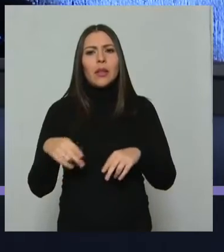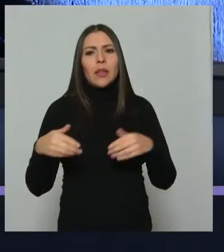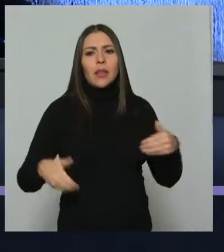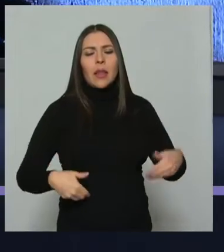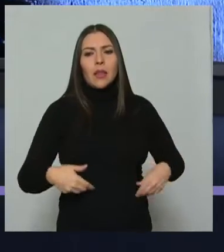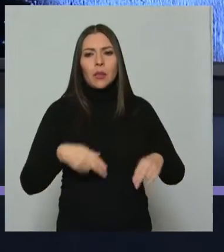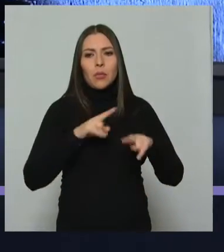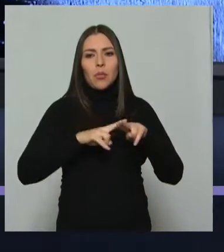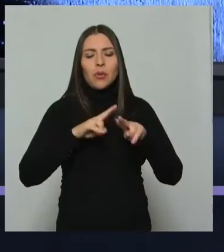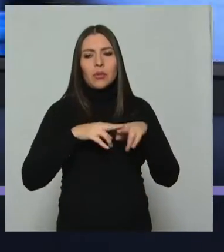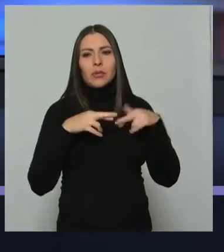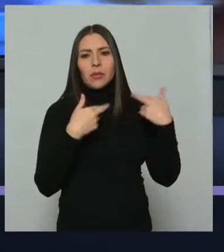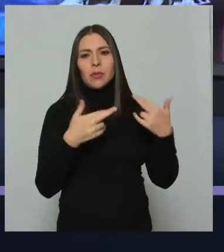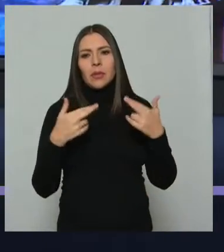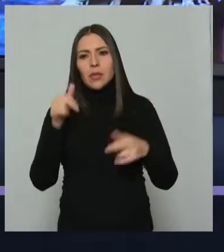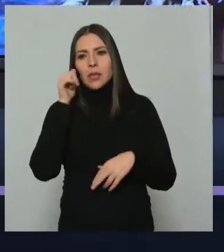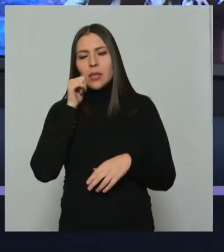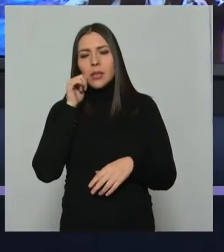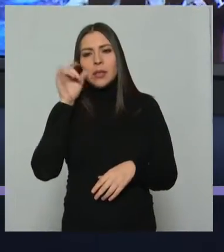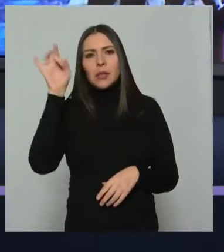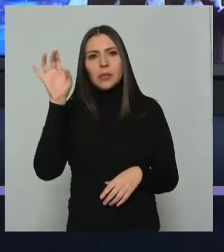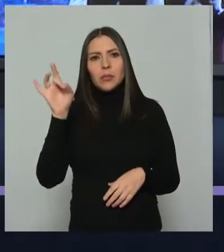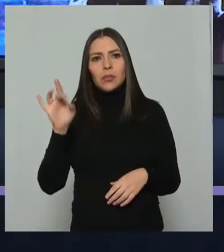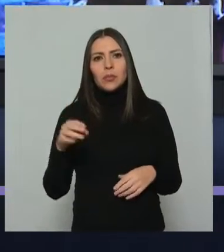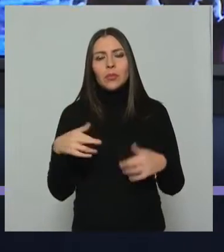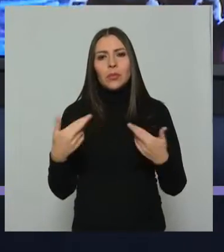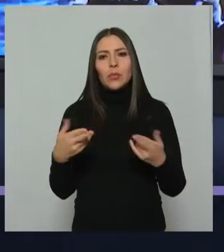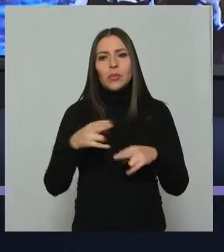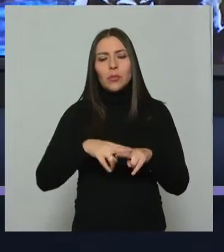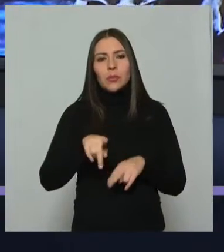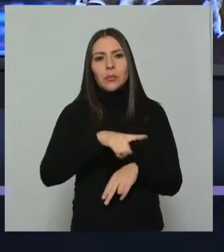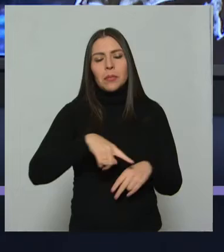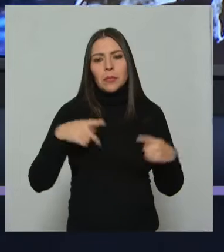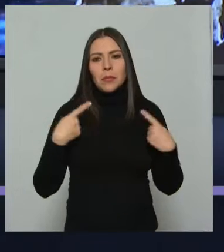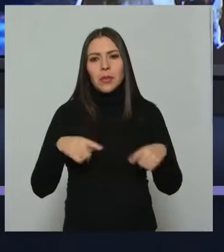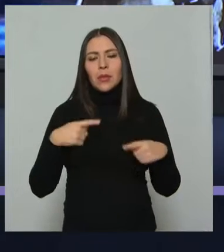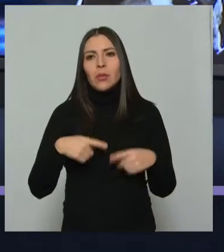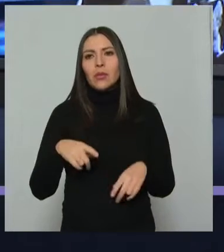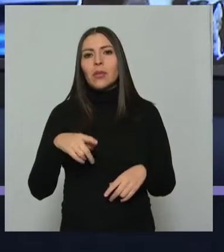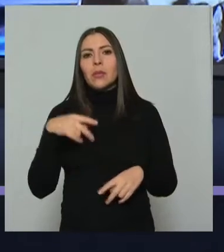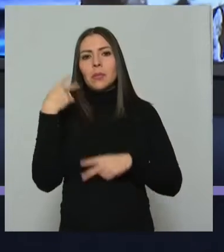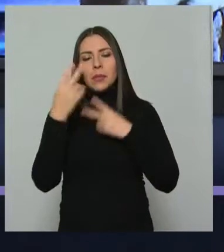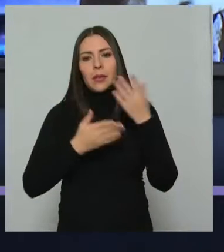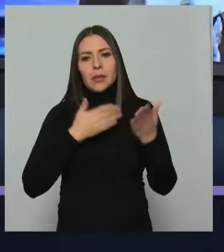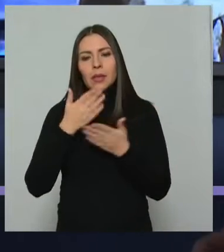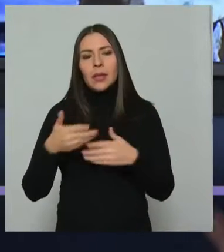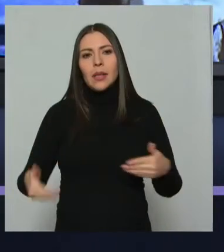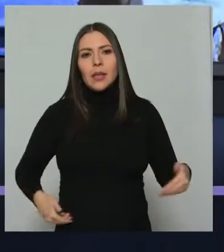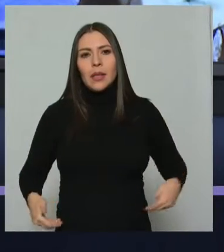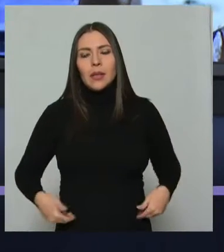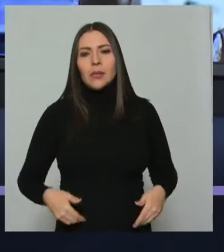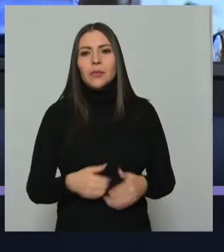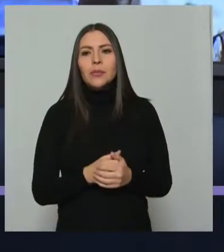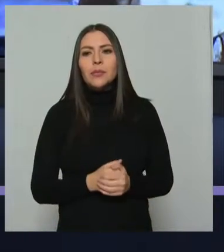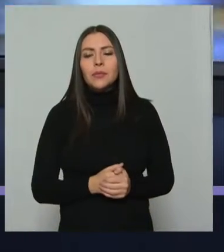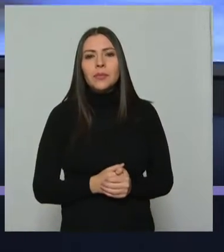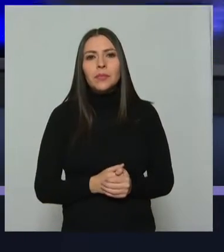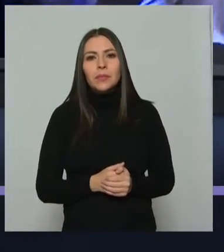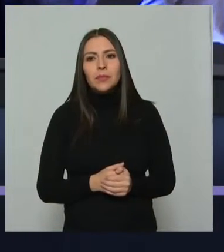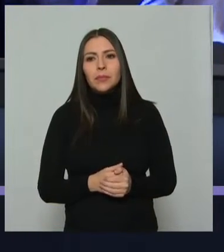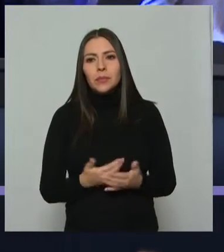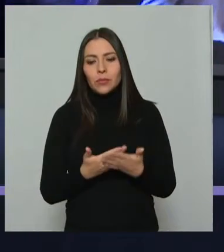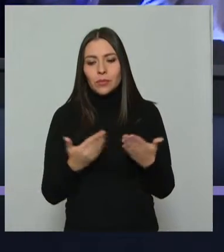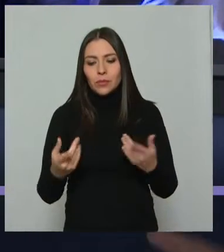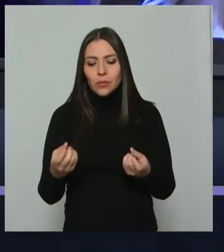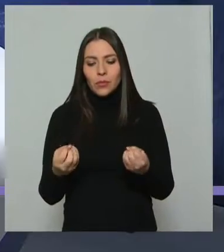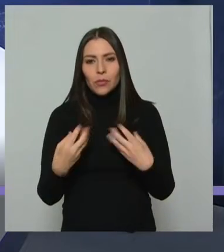están compartiendo muchas cortesías para que la gente no tenga pretexto para ir al teatro. A ver, momento, las cortesías que nos vino a traer